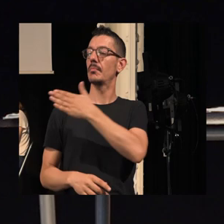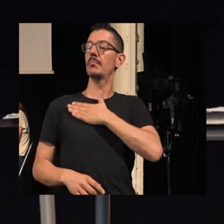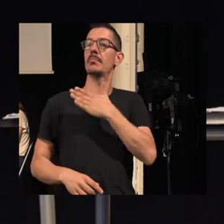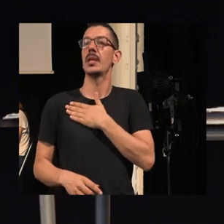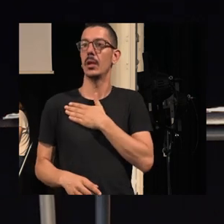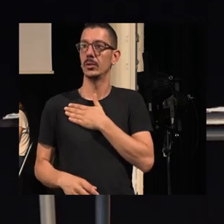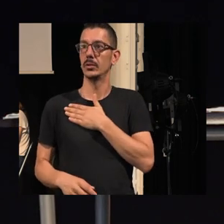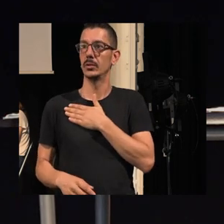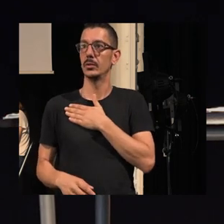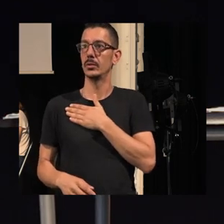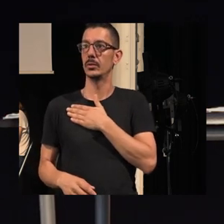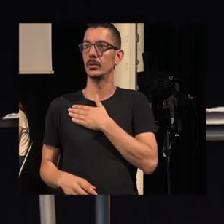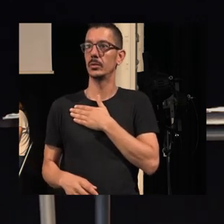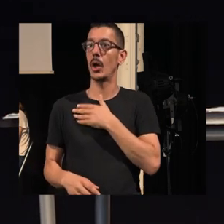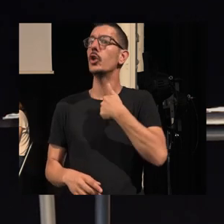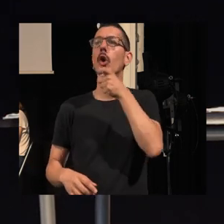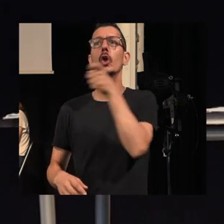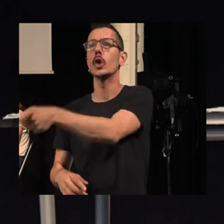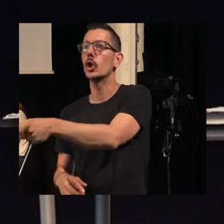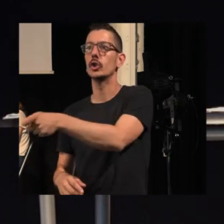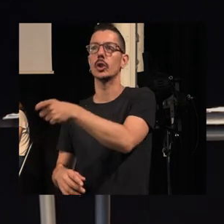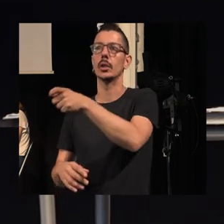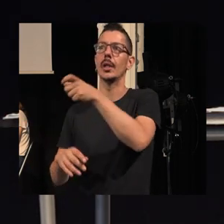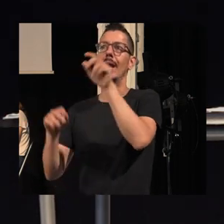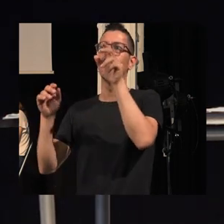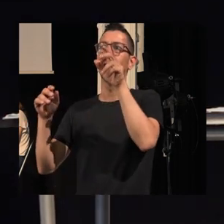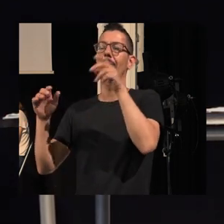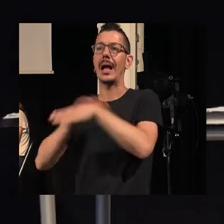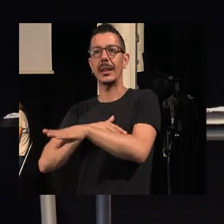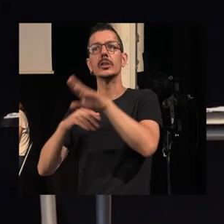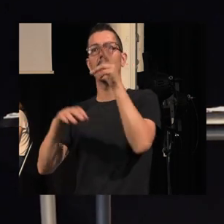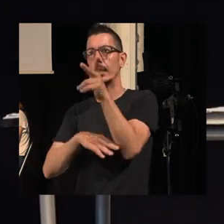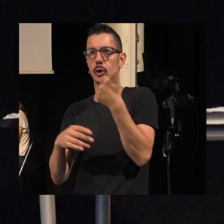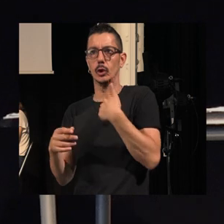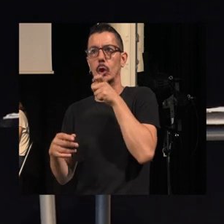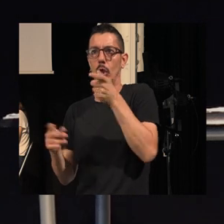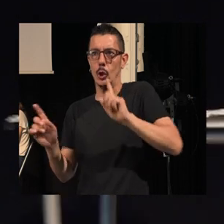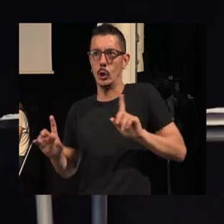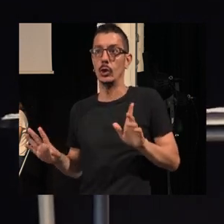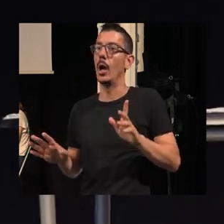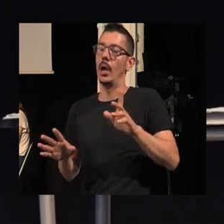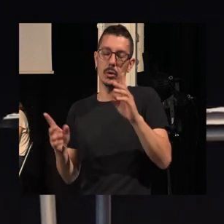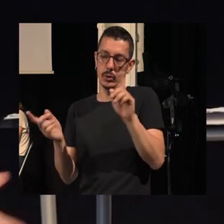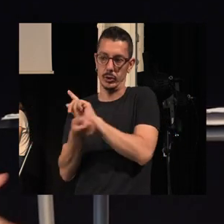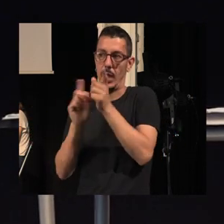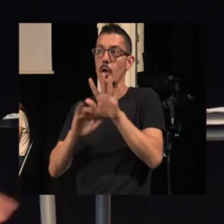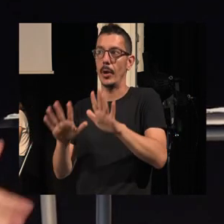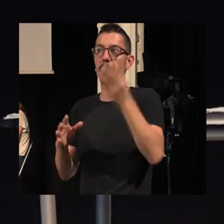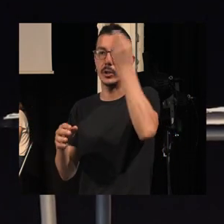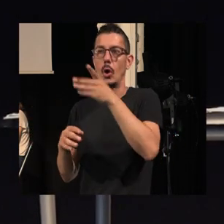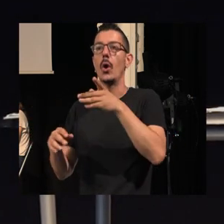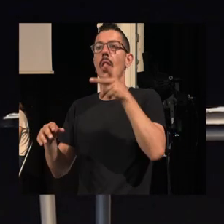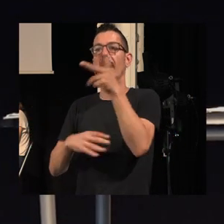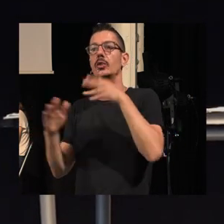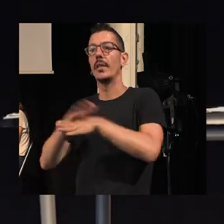No estoy en contra de los derechos, no quiero decir con ello que esté en contra del acceso a los derechos, todo lo contrario, yo creo que hay que partir de ahí, hay que